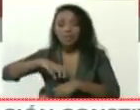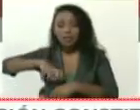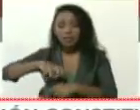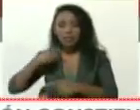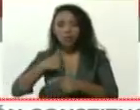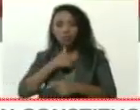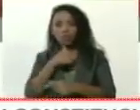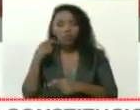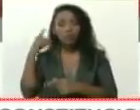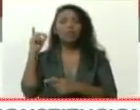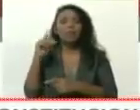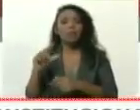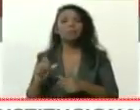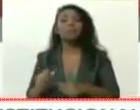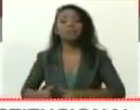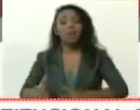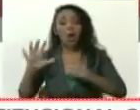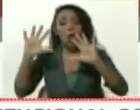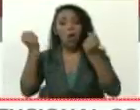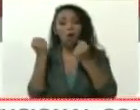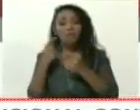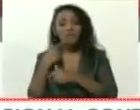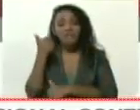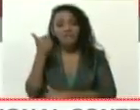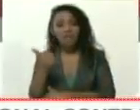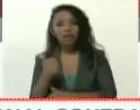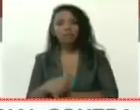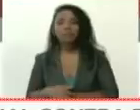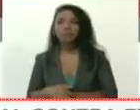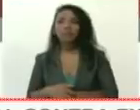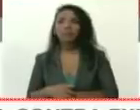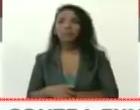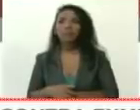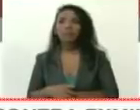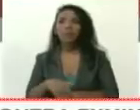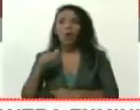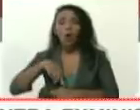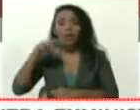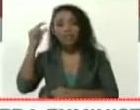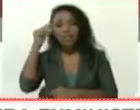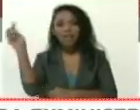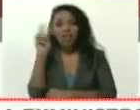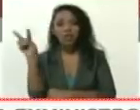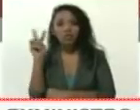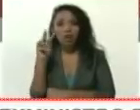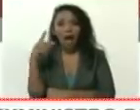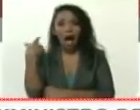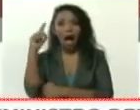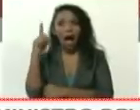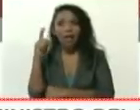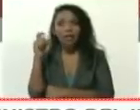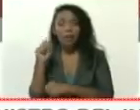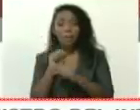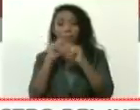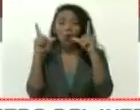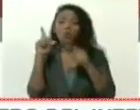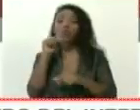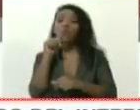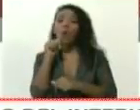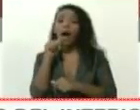logrado, bueno, generar hoy en día en Venezuela, y quizás les sorprenda a algunos, no hay desabastecimiento de